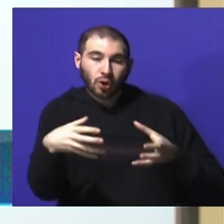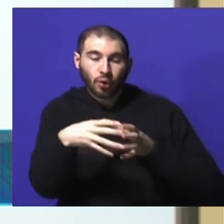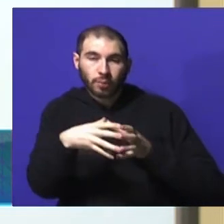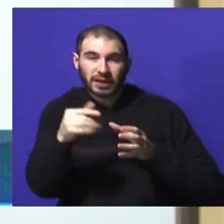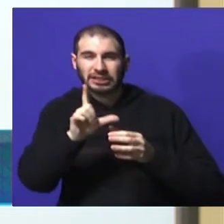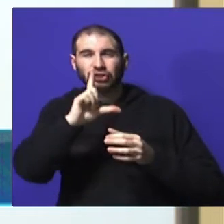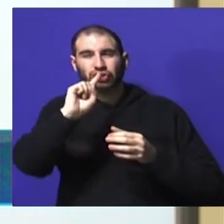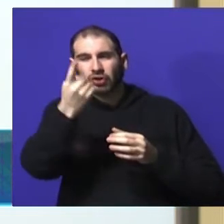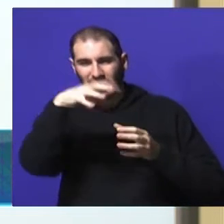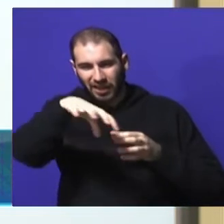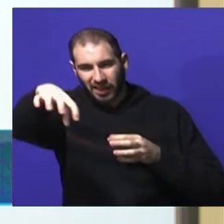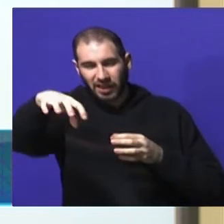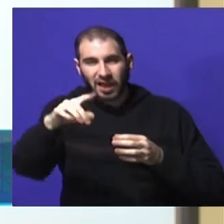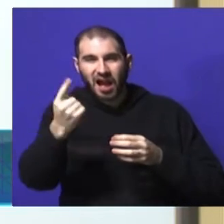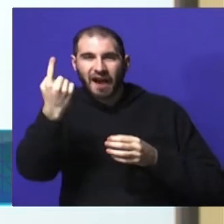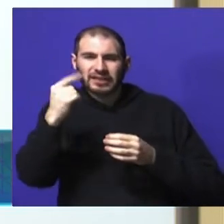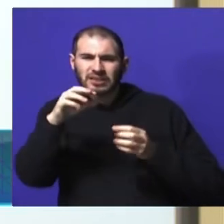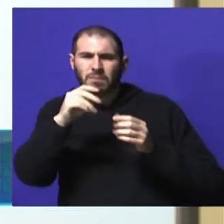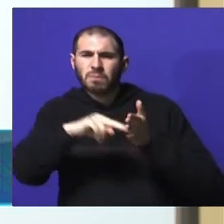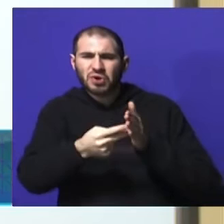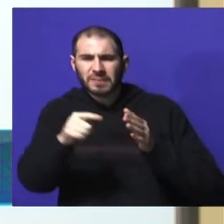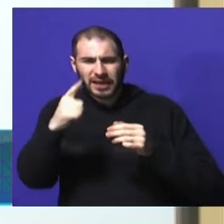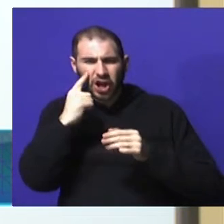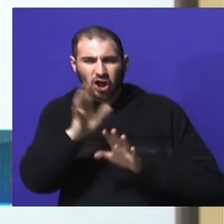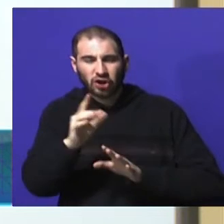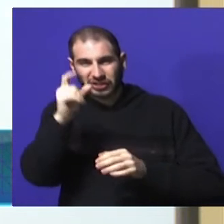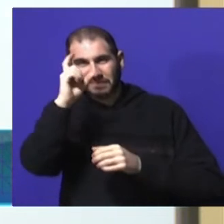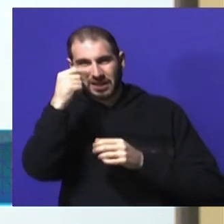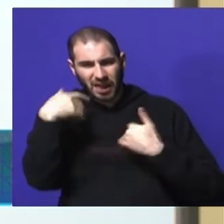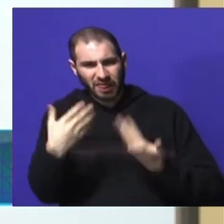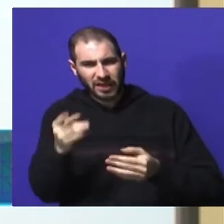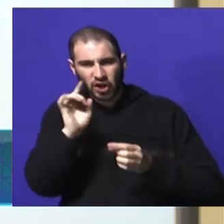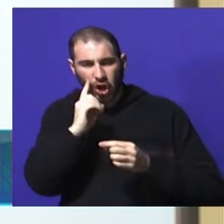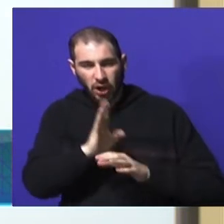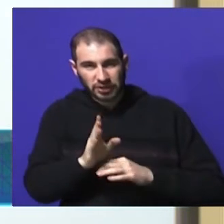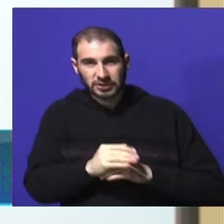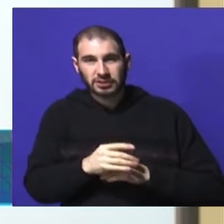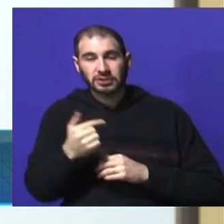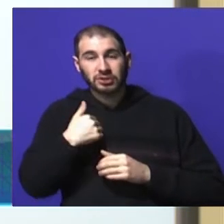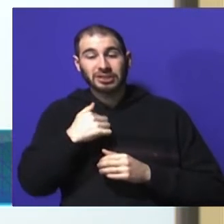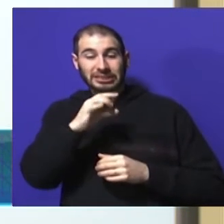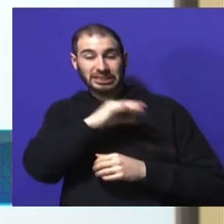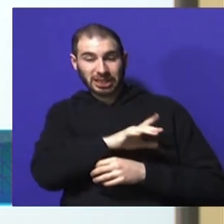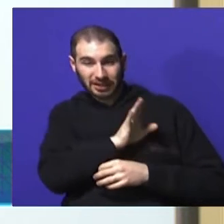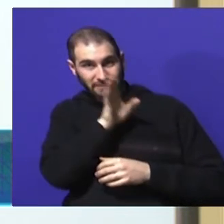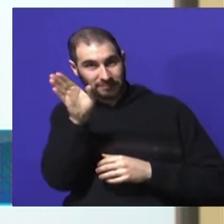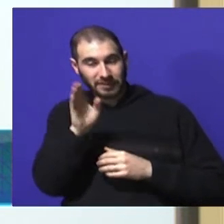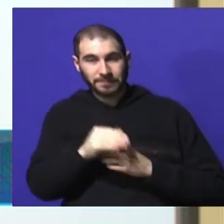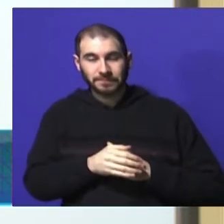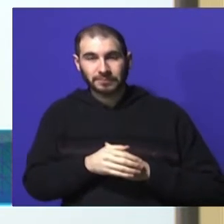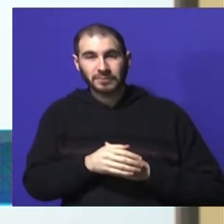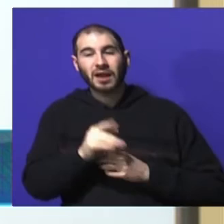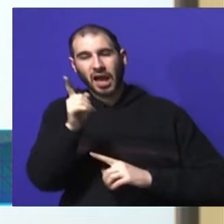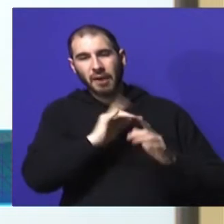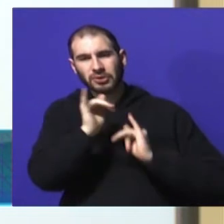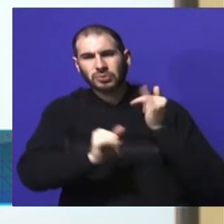bastante aisladas, a veces no se conocen los daños que las mineras producen. Yo he estado en Chile, porque a veces se dice